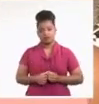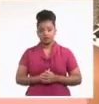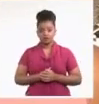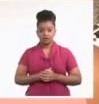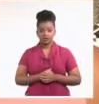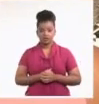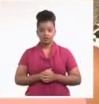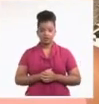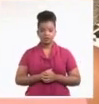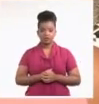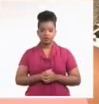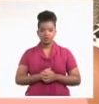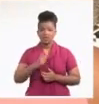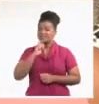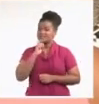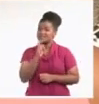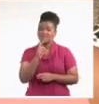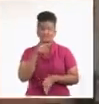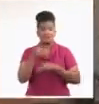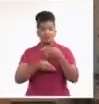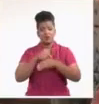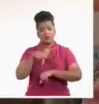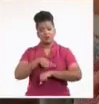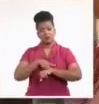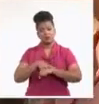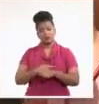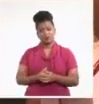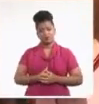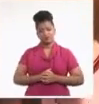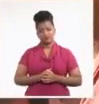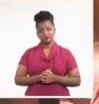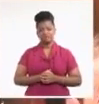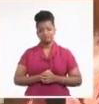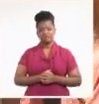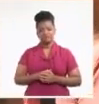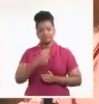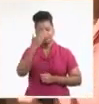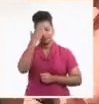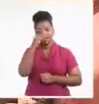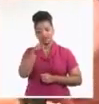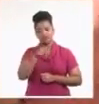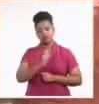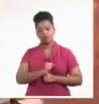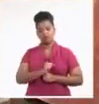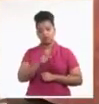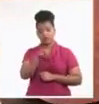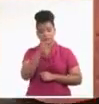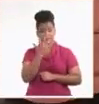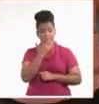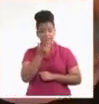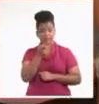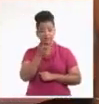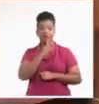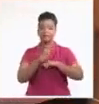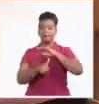tan difícil situación tiene en estos momentos. Muchísimas gracias a usted. He conversado con Luis Antonio Torres